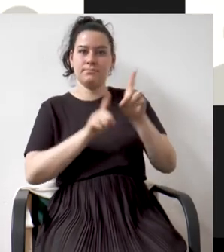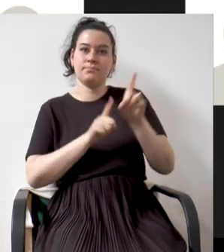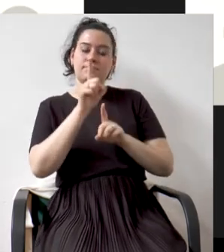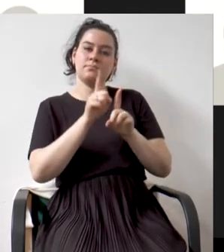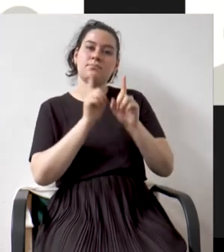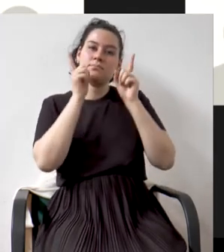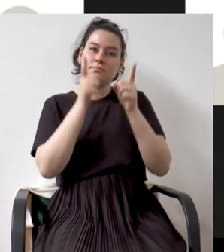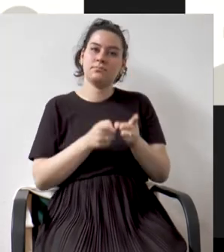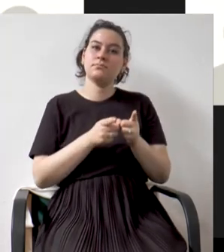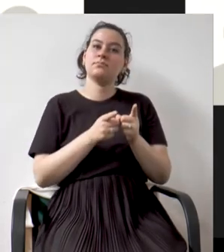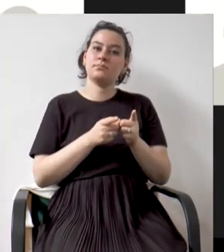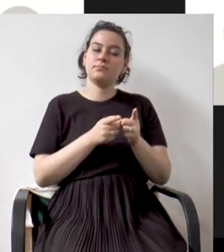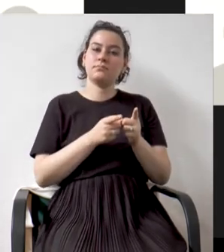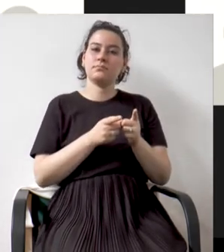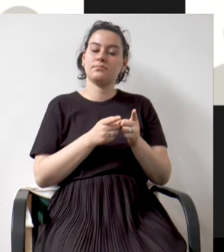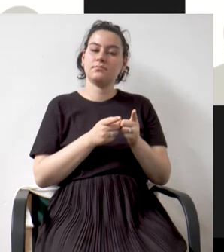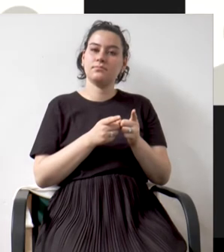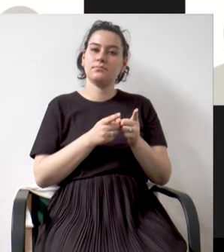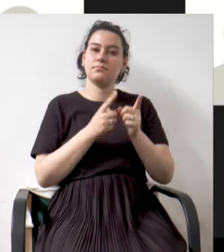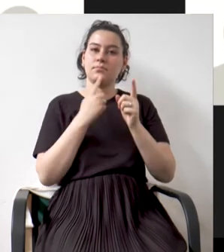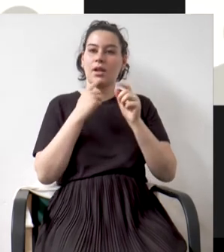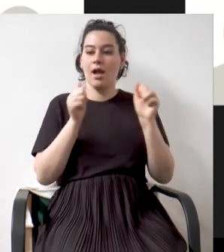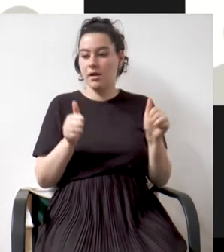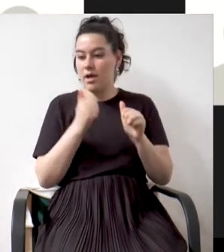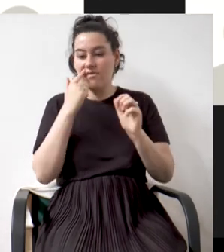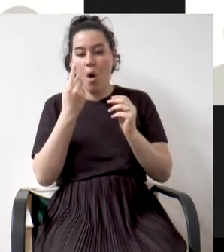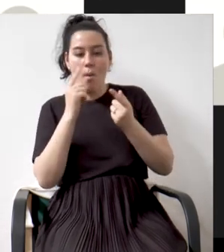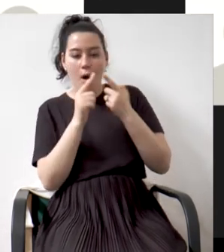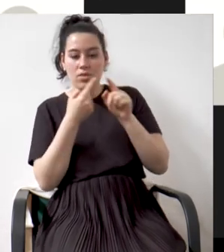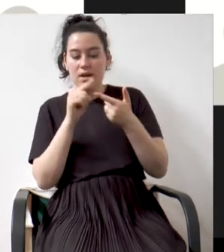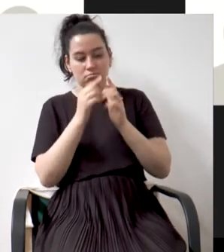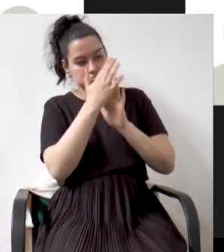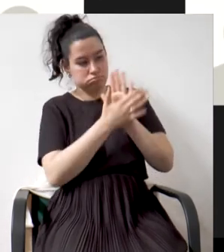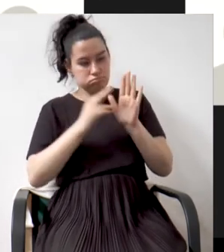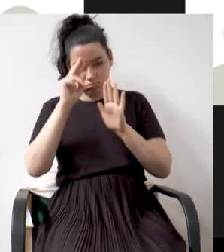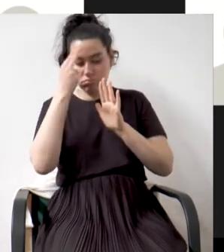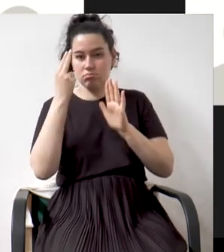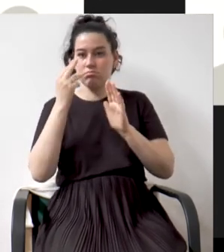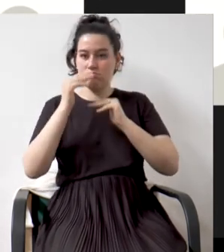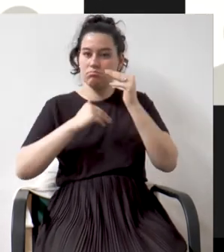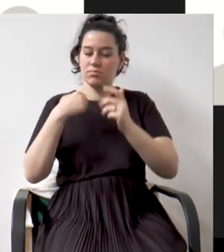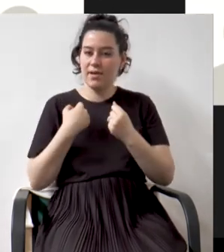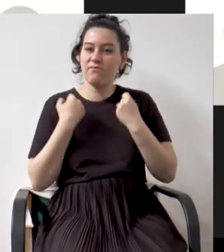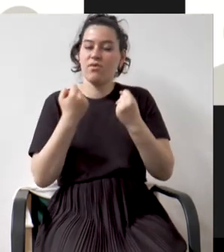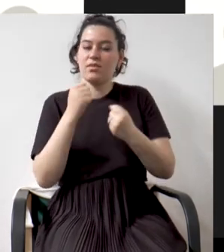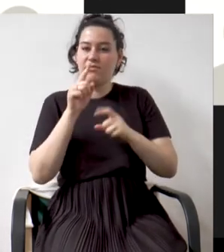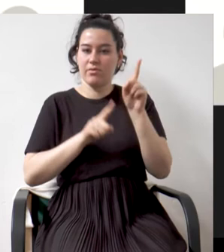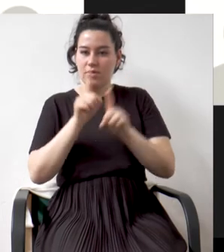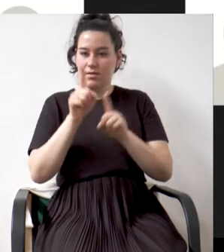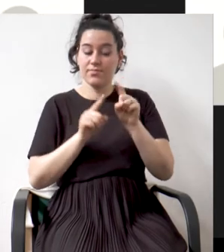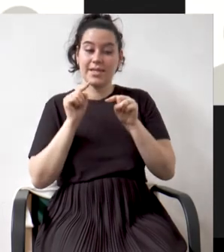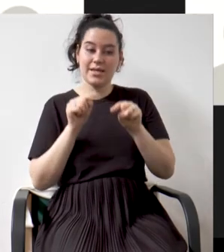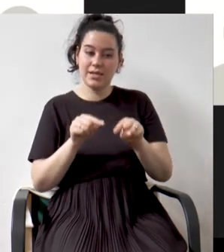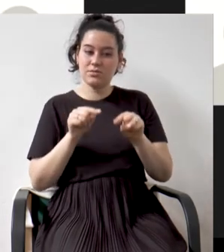también lo que venimos haciendo los ENURES en los territorios, construir universidad, consolidar universidad. En